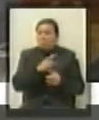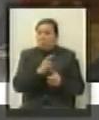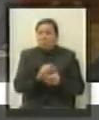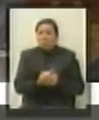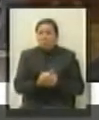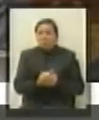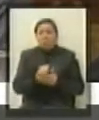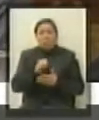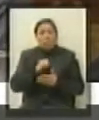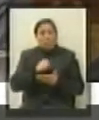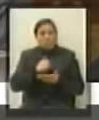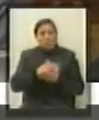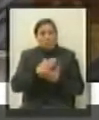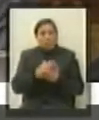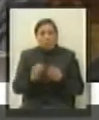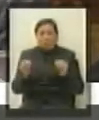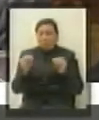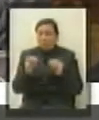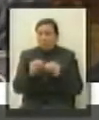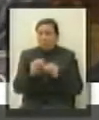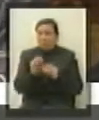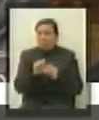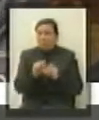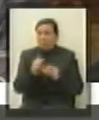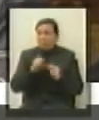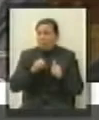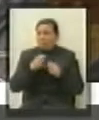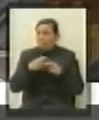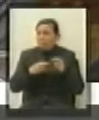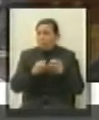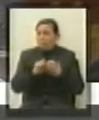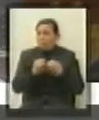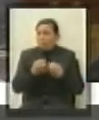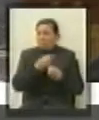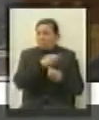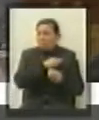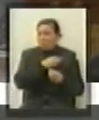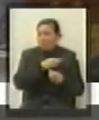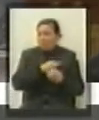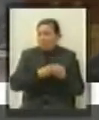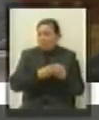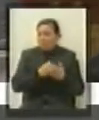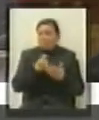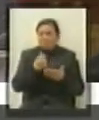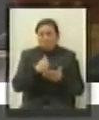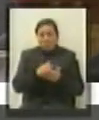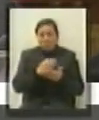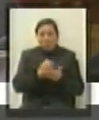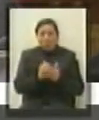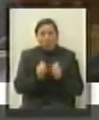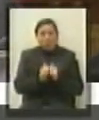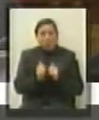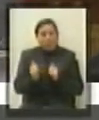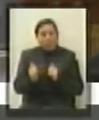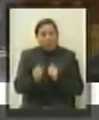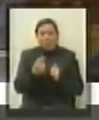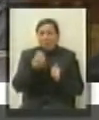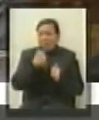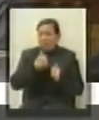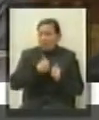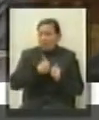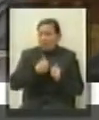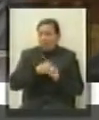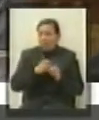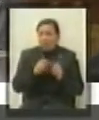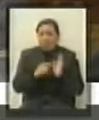Yo soy parte integrante también del sistema de administración de justicia como ministra de Justicia. y participo con ellos. Y la misma energía